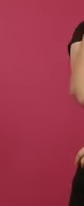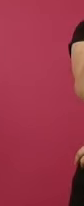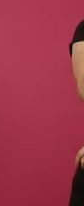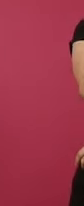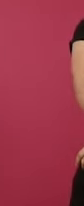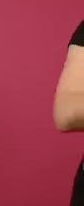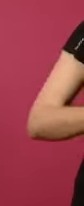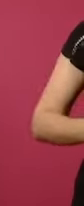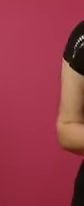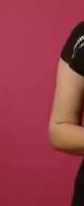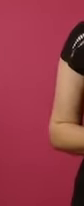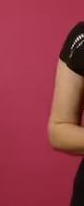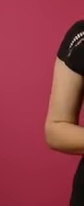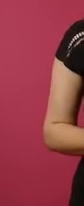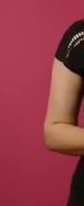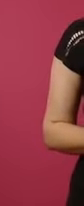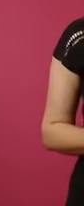abstraerse